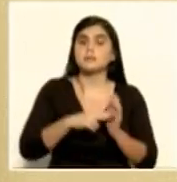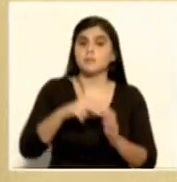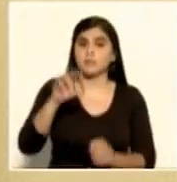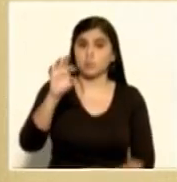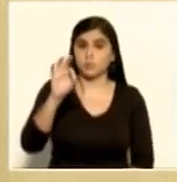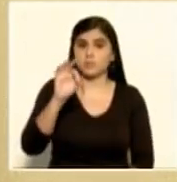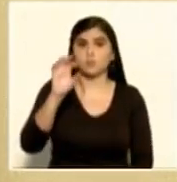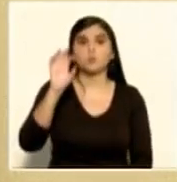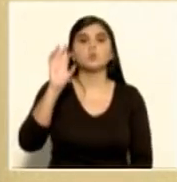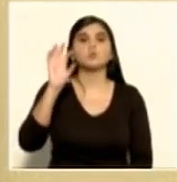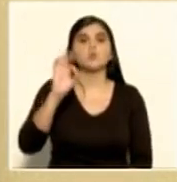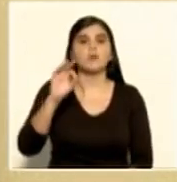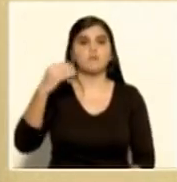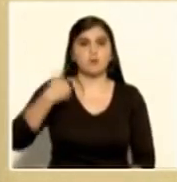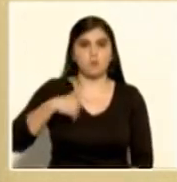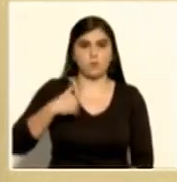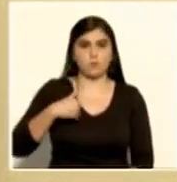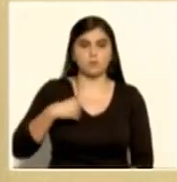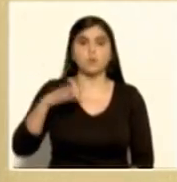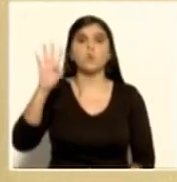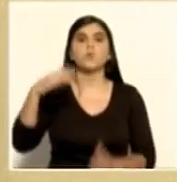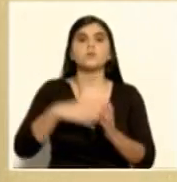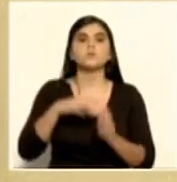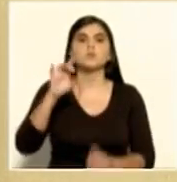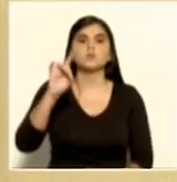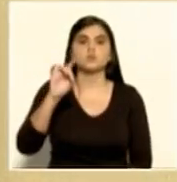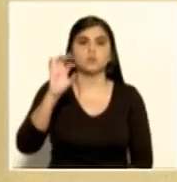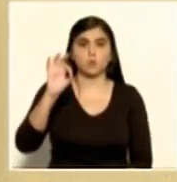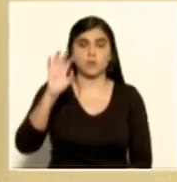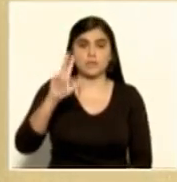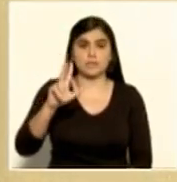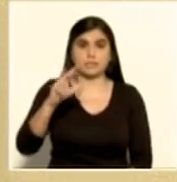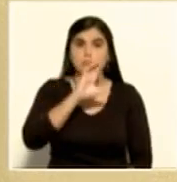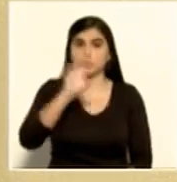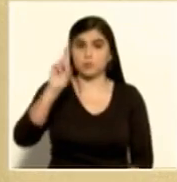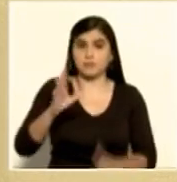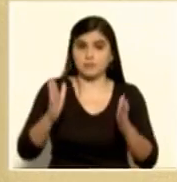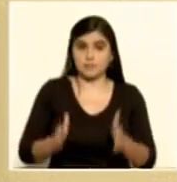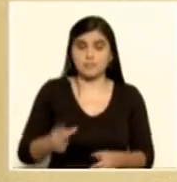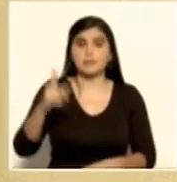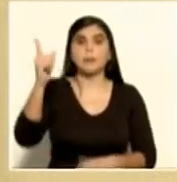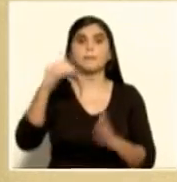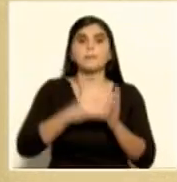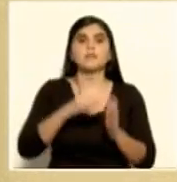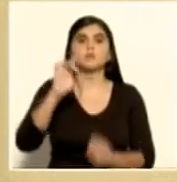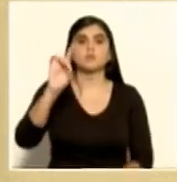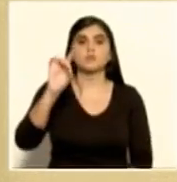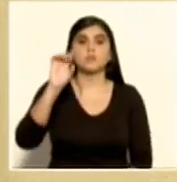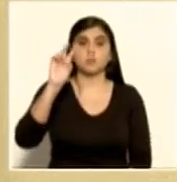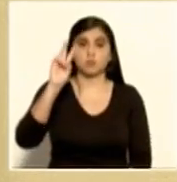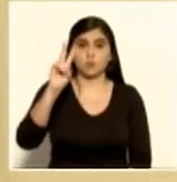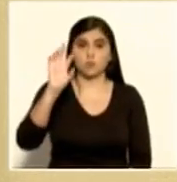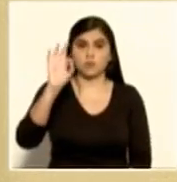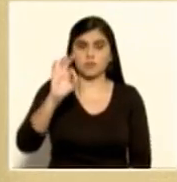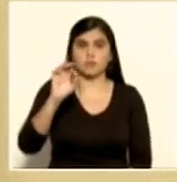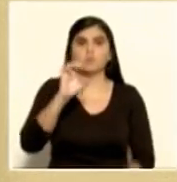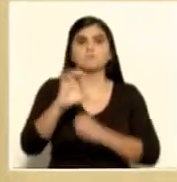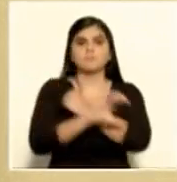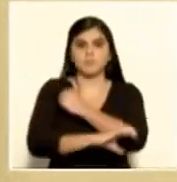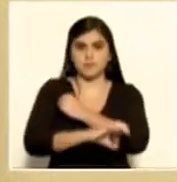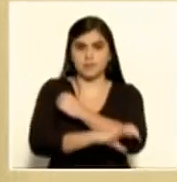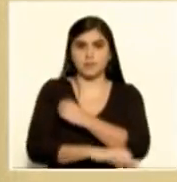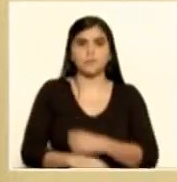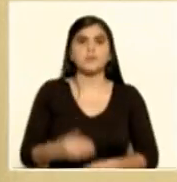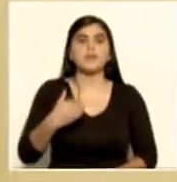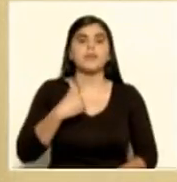hombres, de los cuales 4.863 son costarricenses y 1.982 son extranjeros.